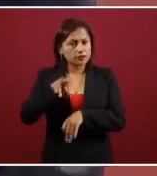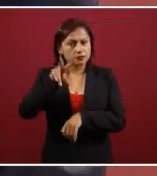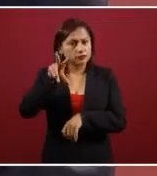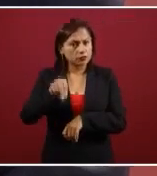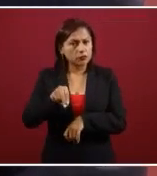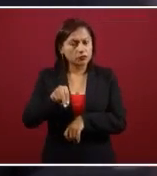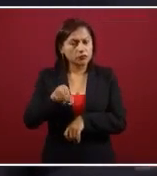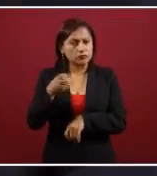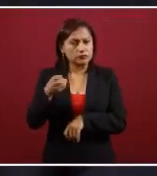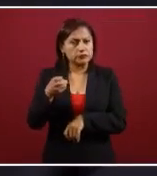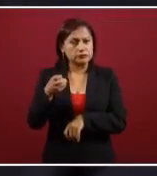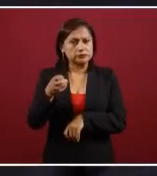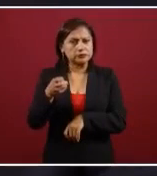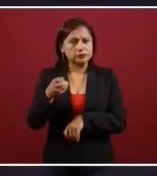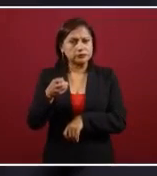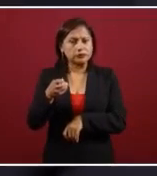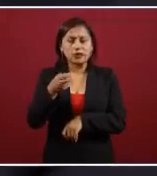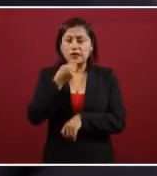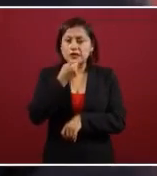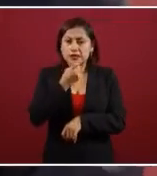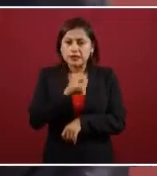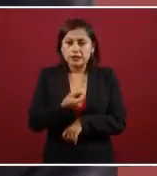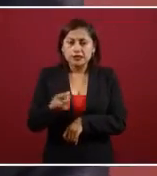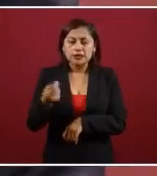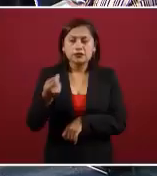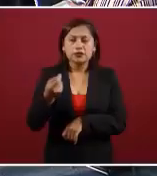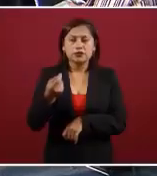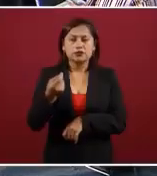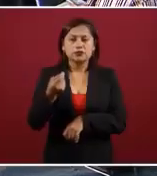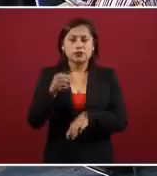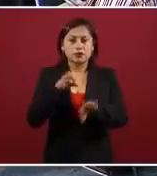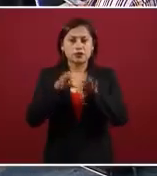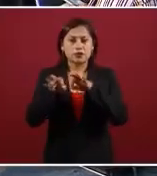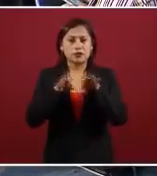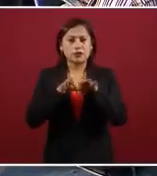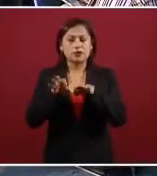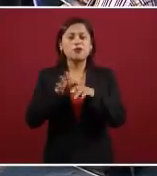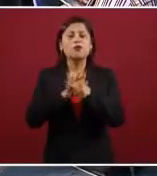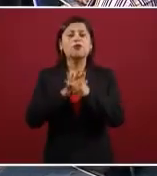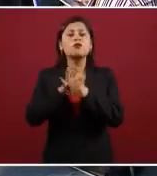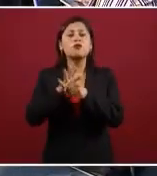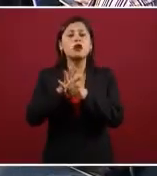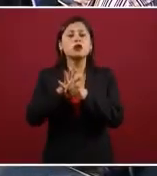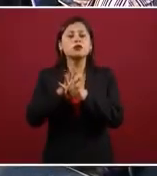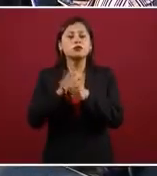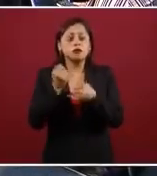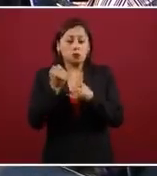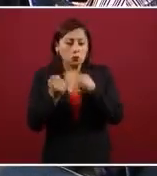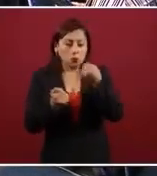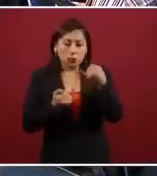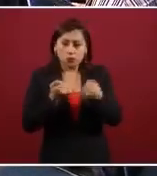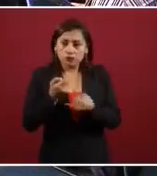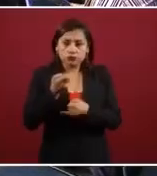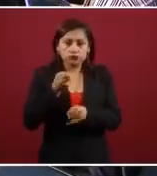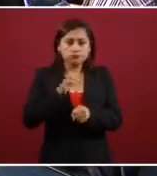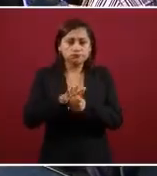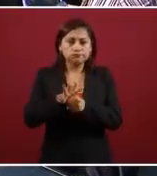El trabajo de los niños debe ser el juego,